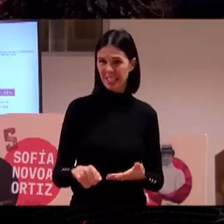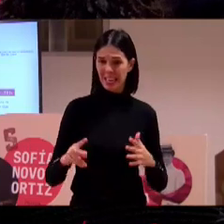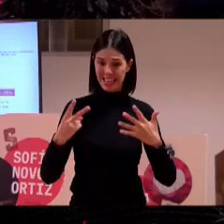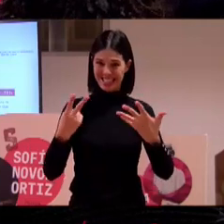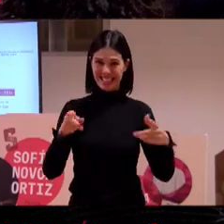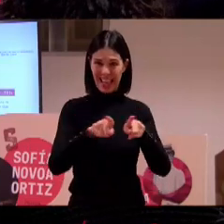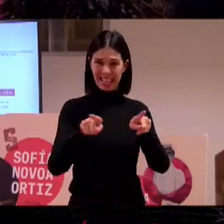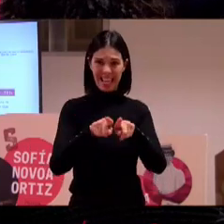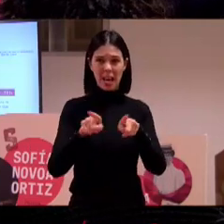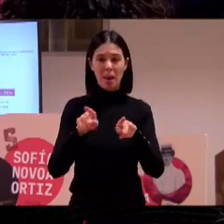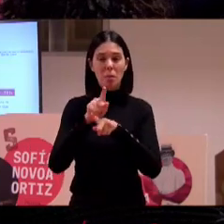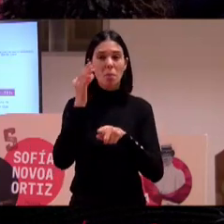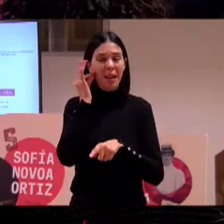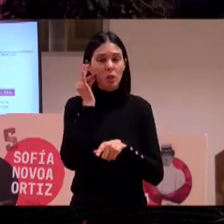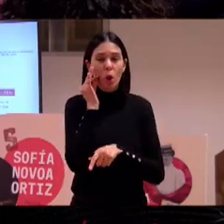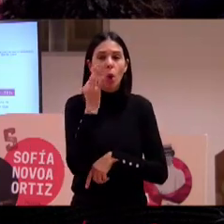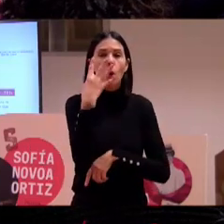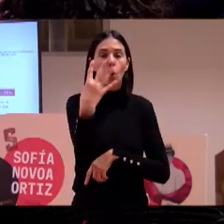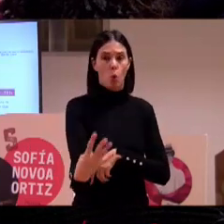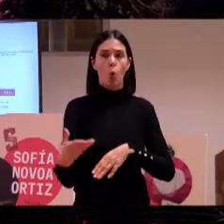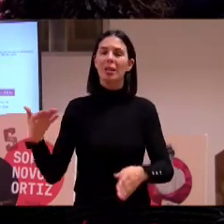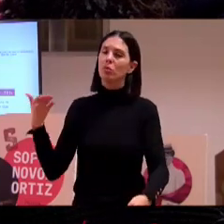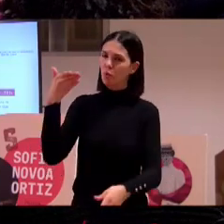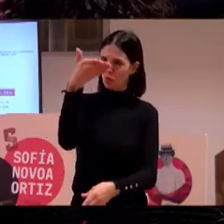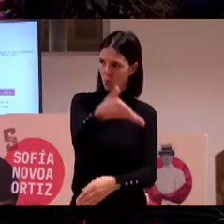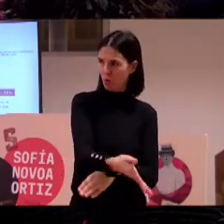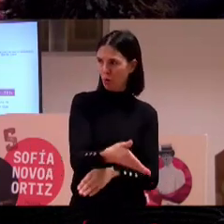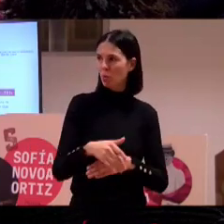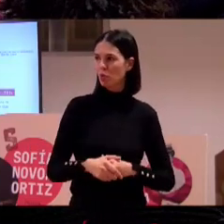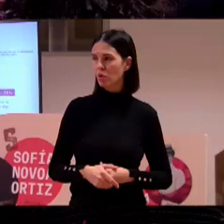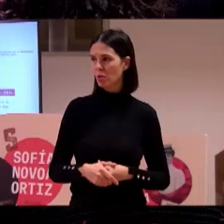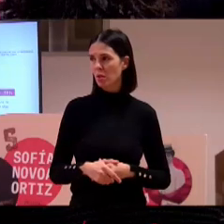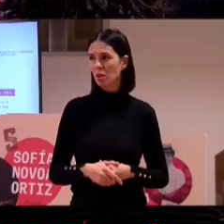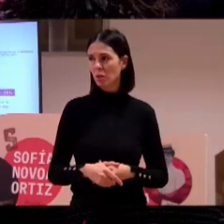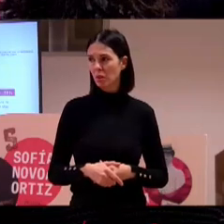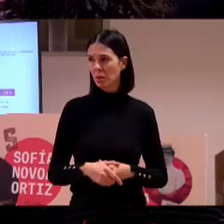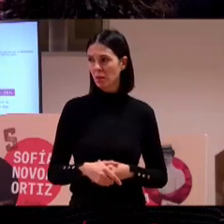hermanas, somos cuatro las que hemos ido a...